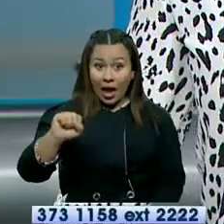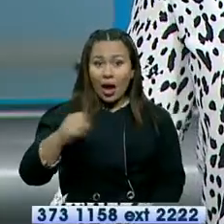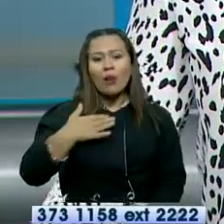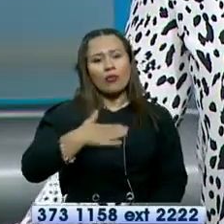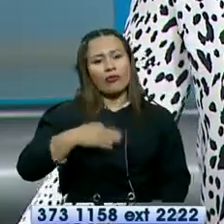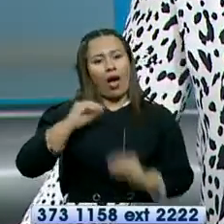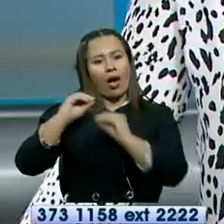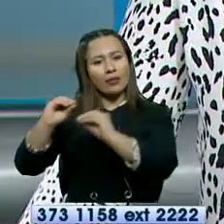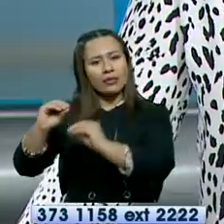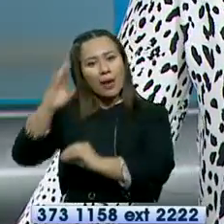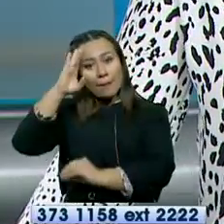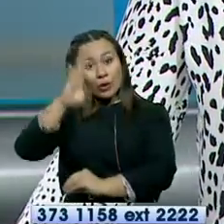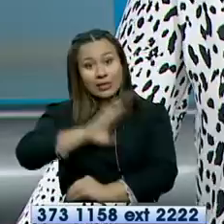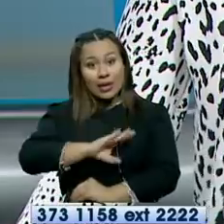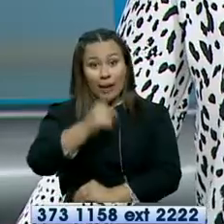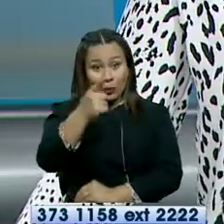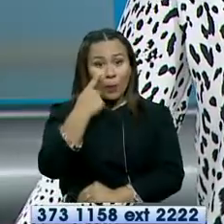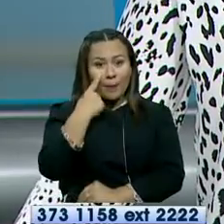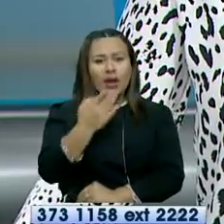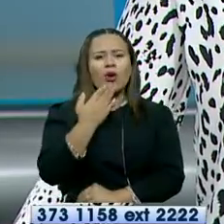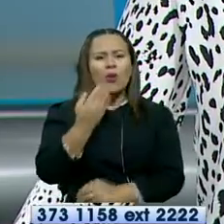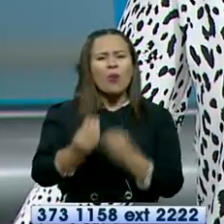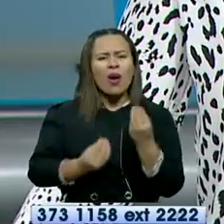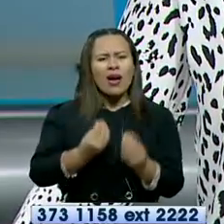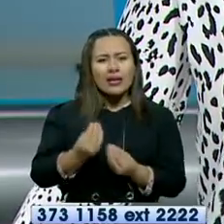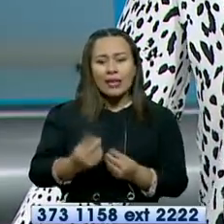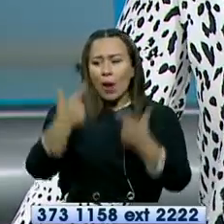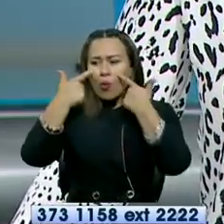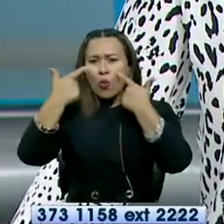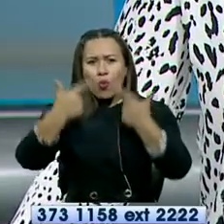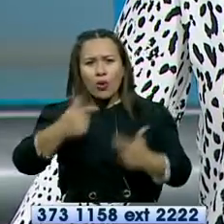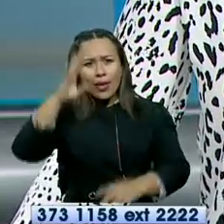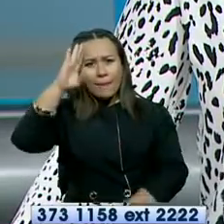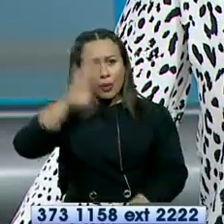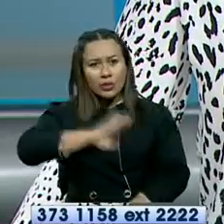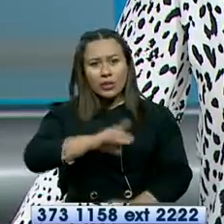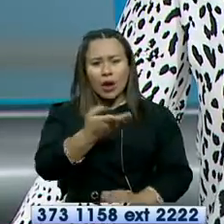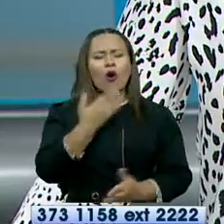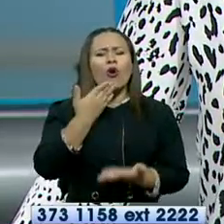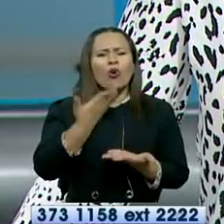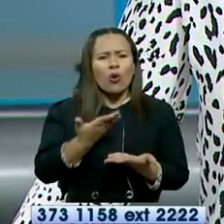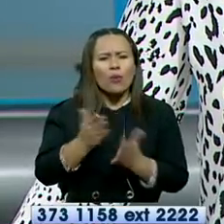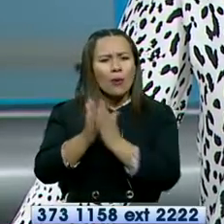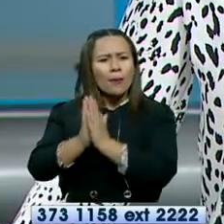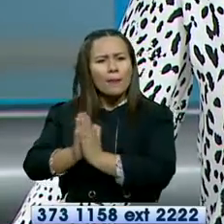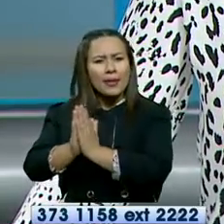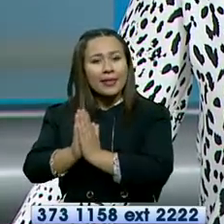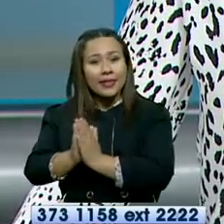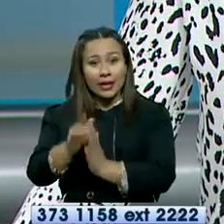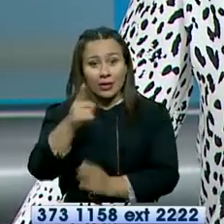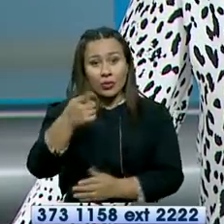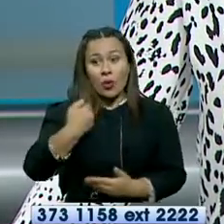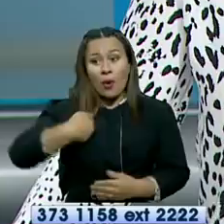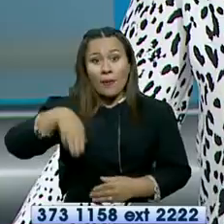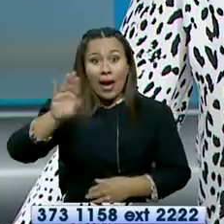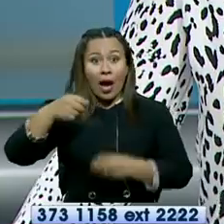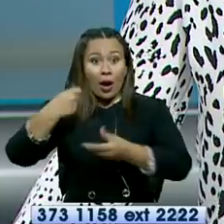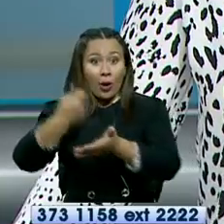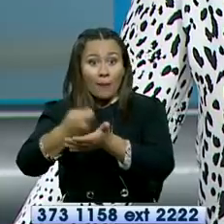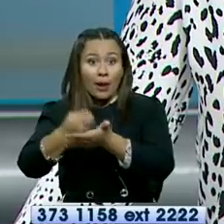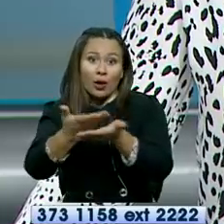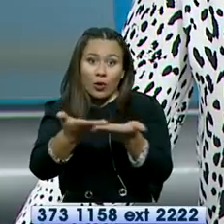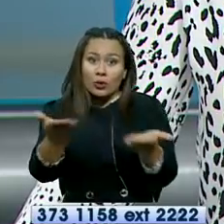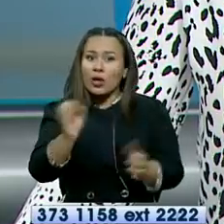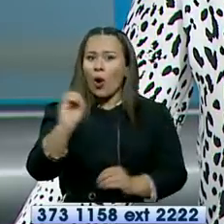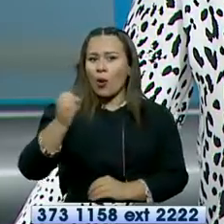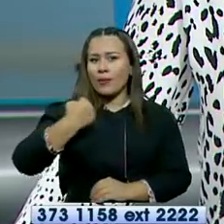siguiente nota los pasos que se deben realizar para que los gendarmes vigilen su domicilio mientras usted realiza compras o viaja a otra ciudad.